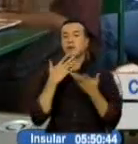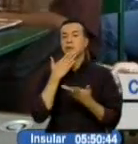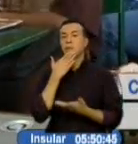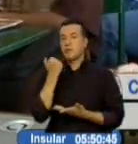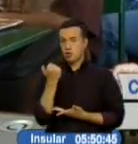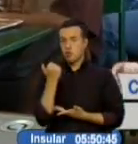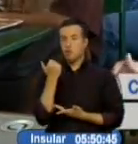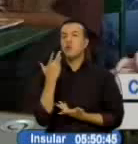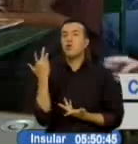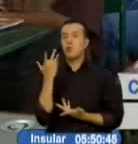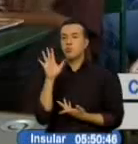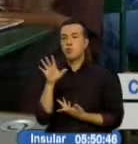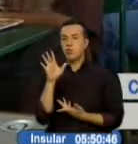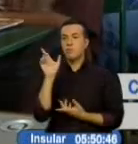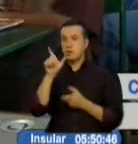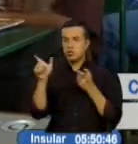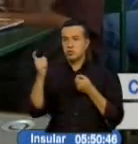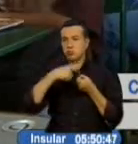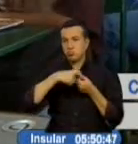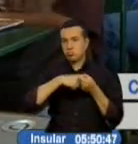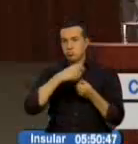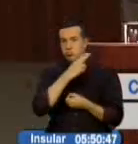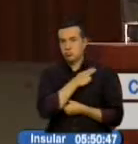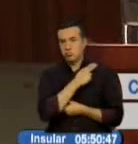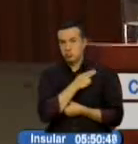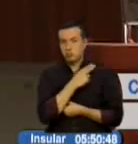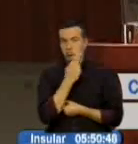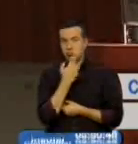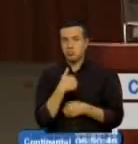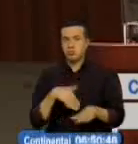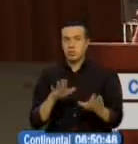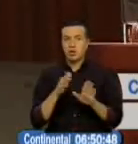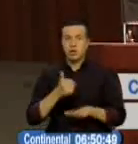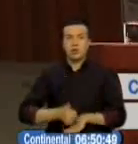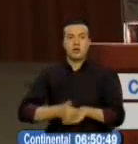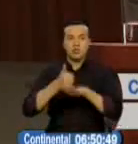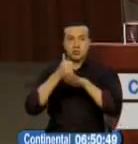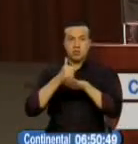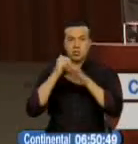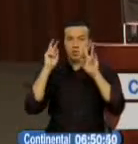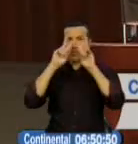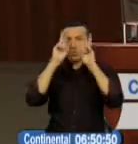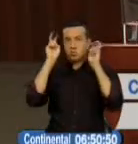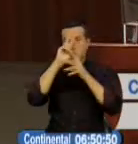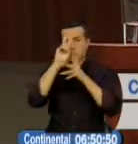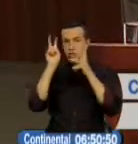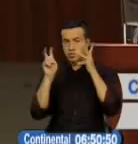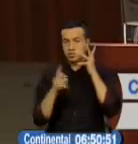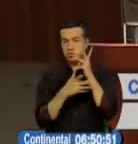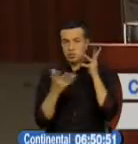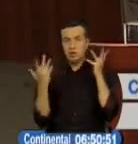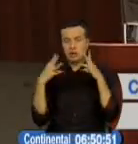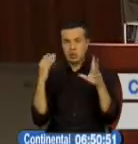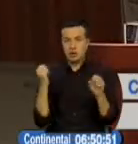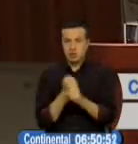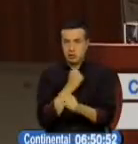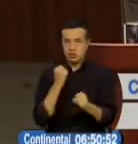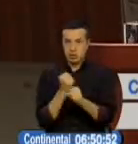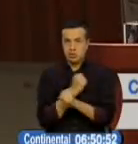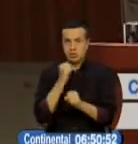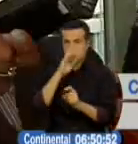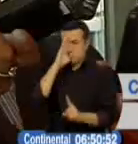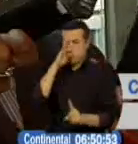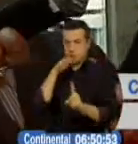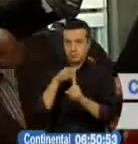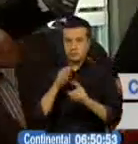los mecanismos de ingreso a las universidades. Para esto, las autoridades relacionadas con esta área ya trabajan en este